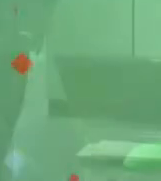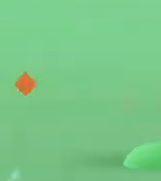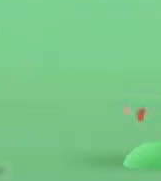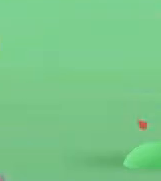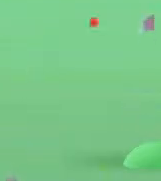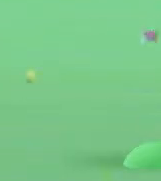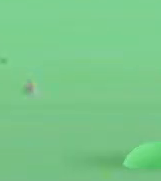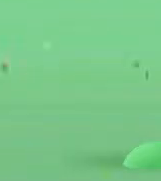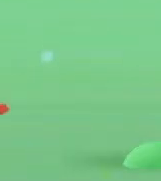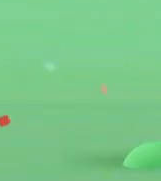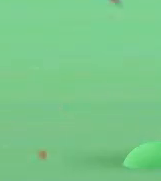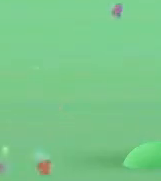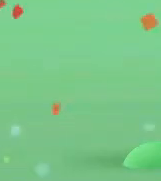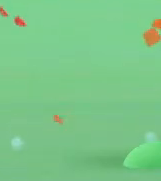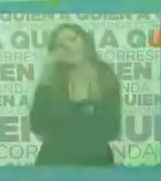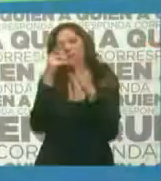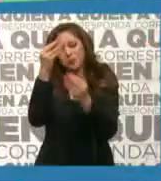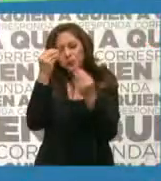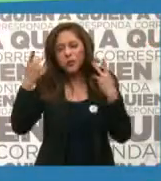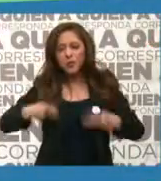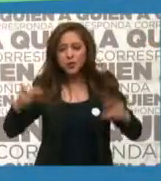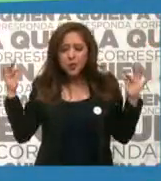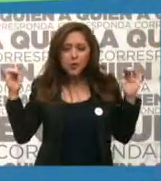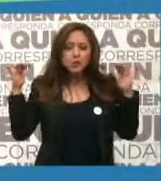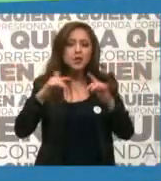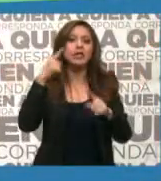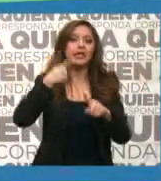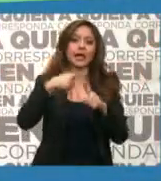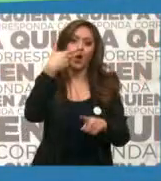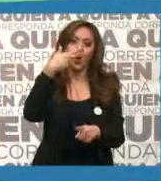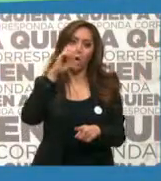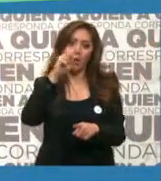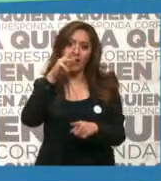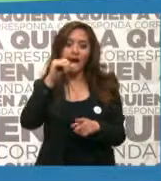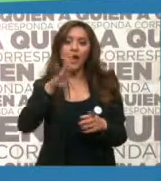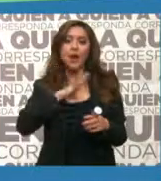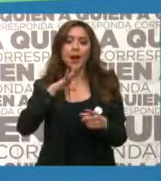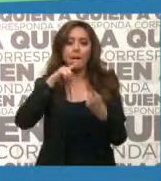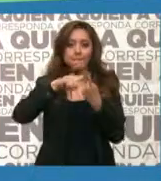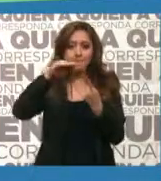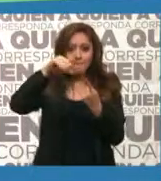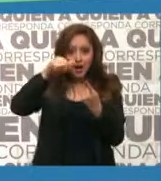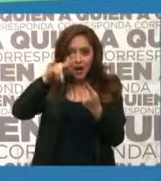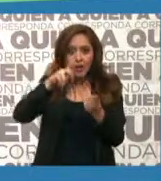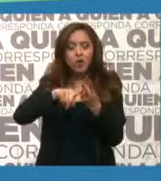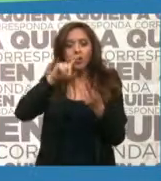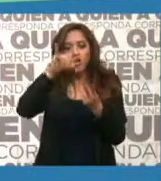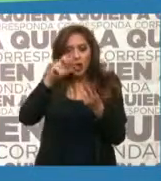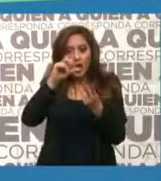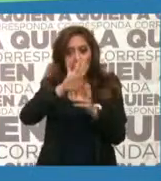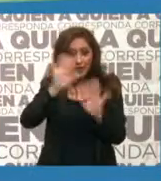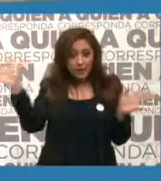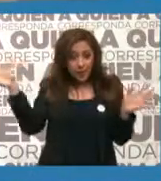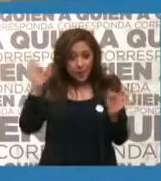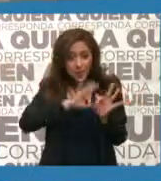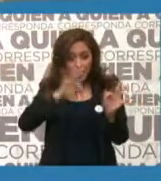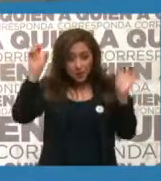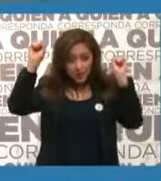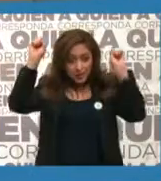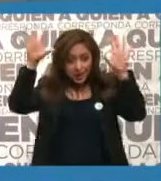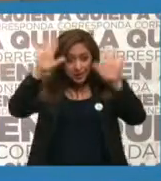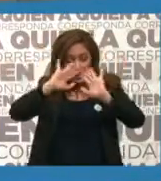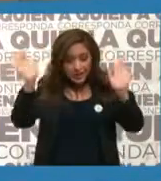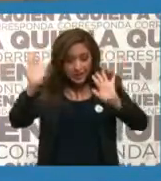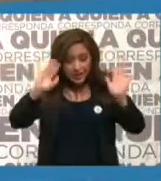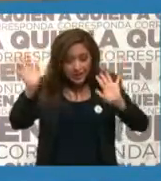Jorge, ya estamos aquí con la casa llena. Tengo a la banda del hormiguero. Está Mau Mancera, George. ¿Ya podemos soltar? ¿Ya podemos soltar?